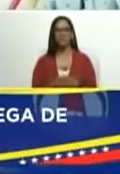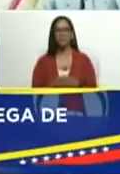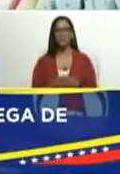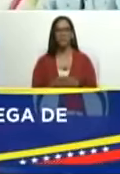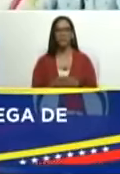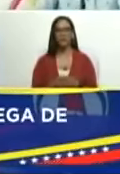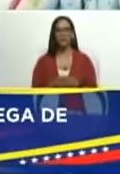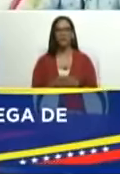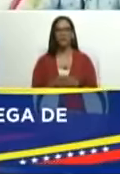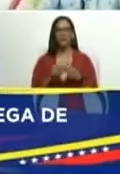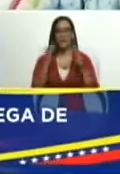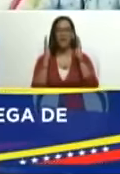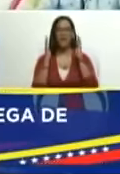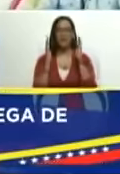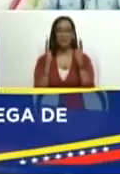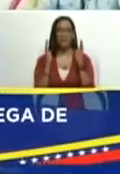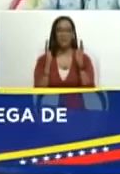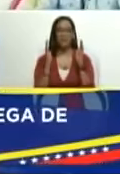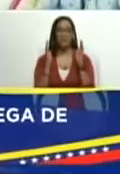Se ha atendido